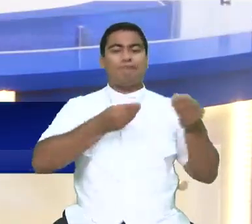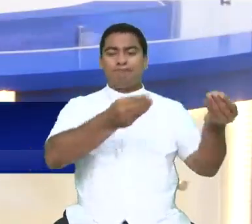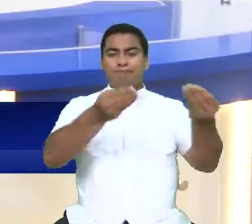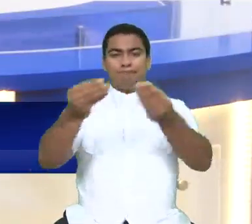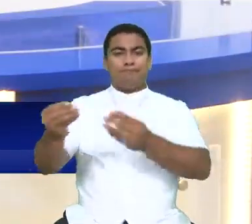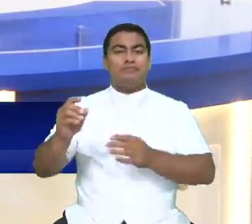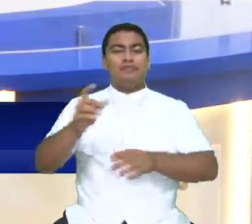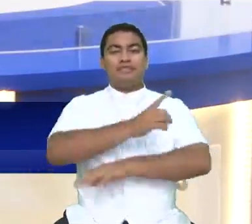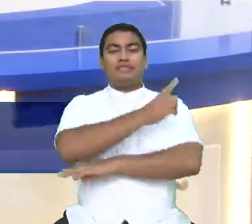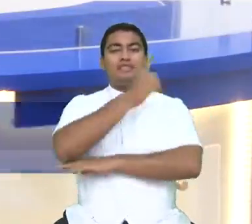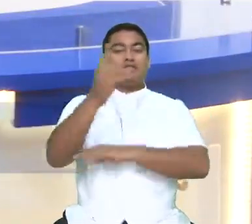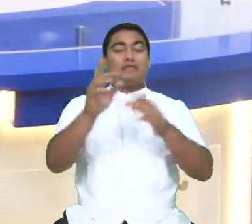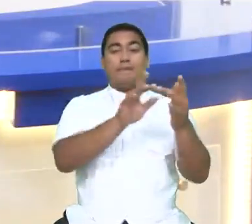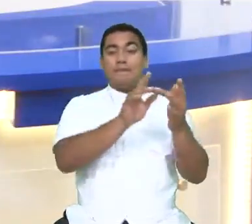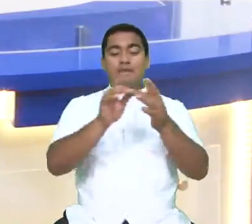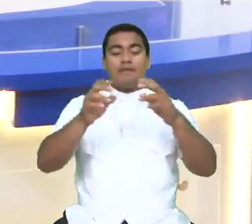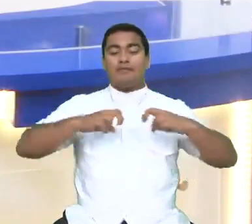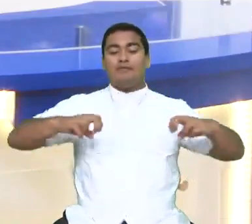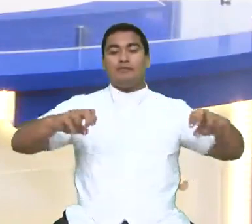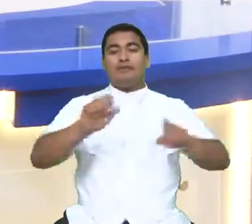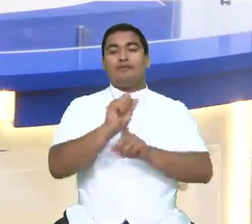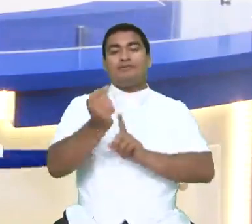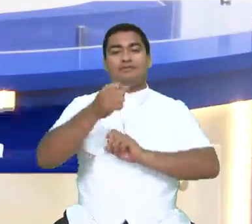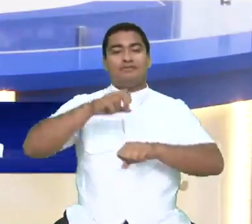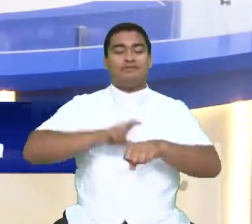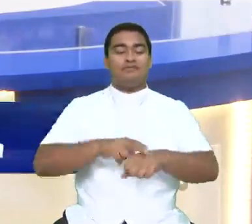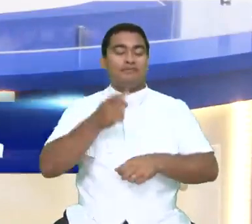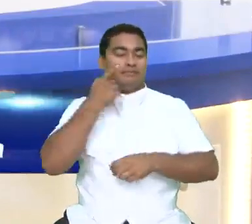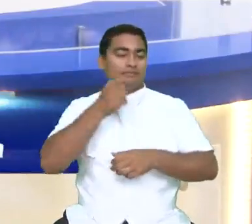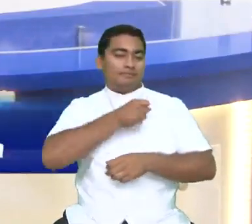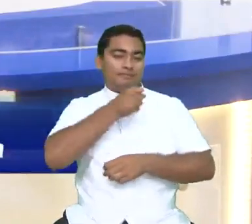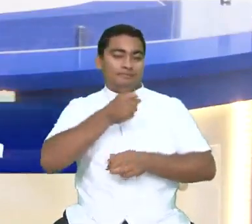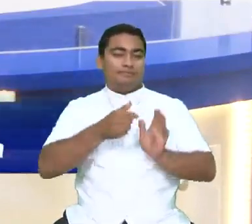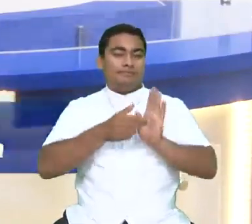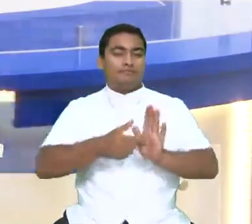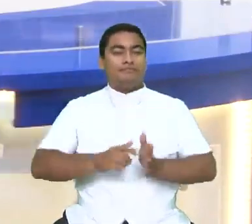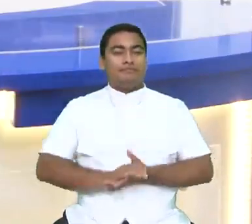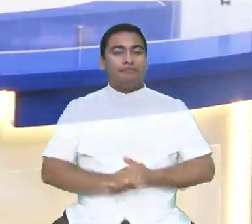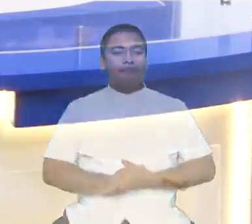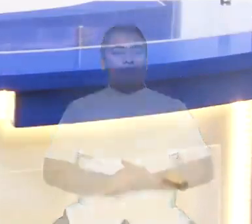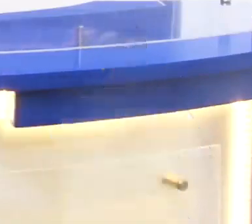especial del Día Nacional de este gremio. A continuación, Liz Escoto con los detalles.